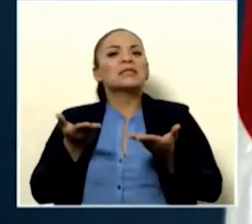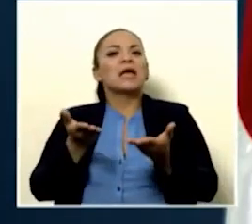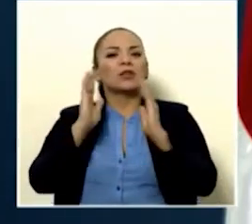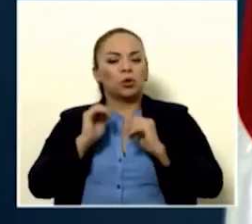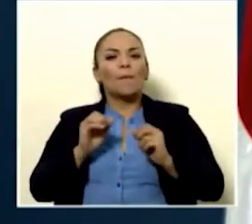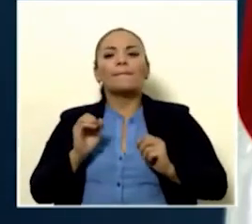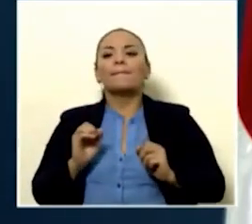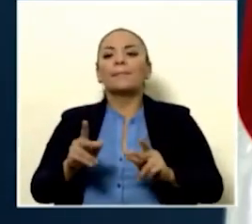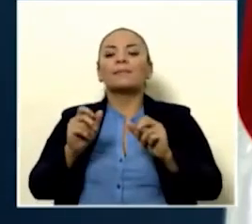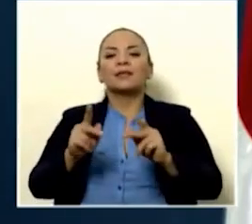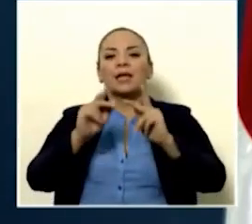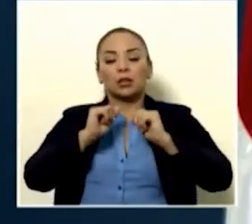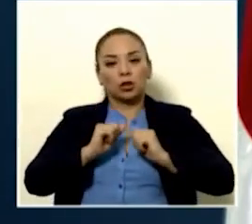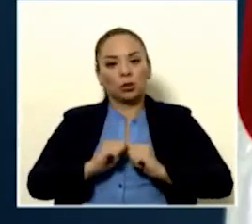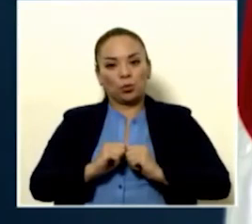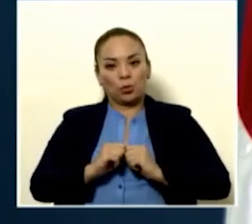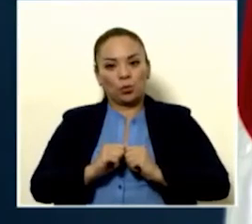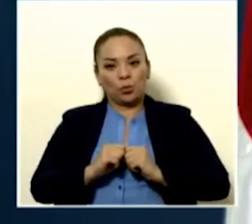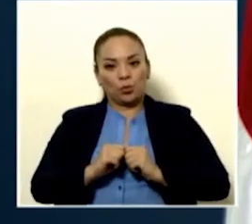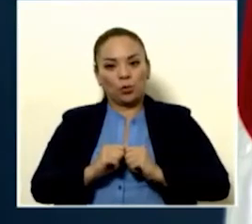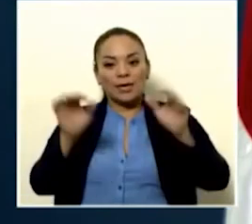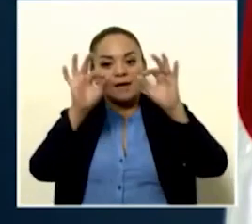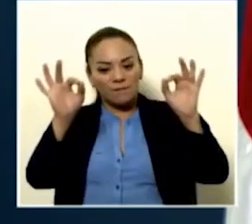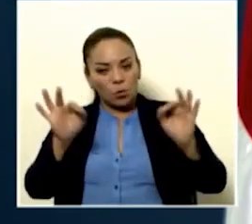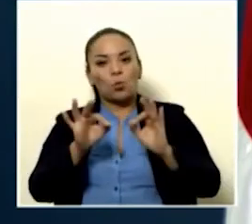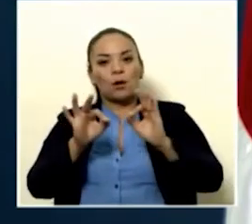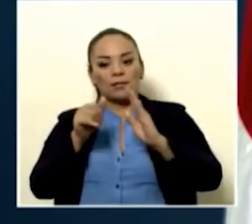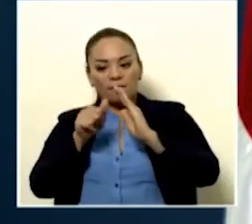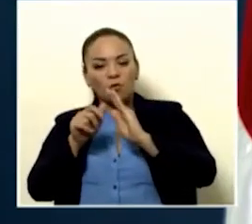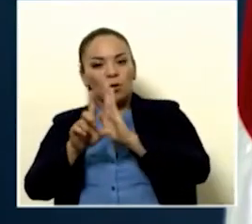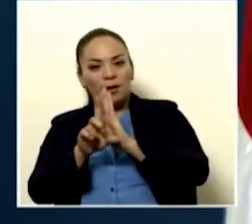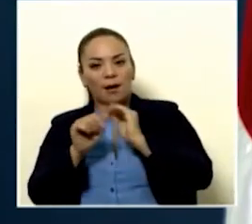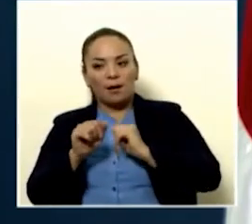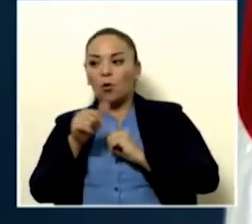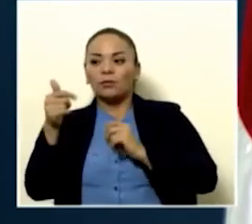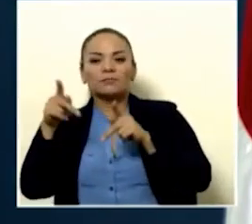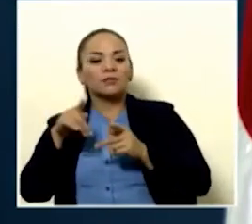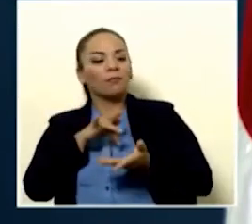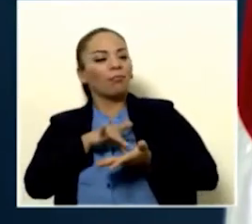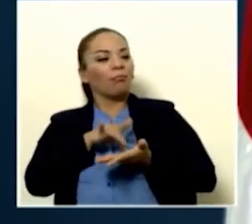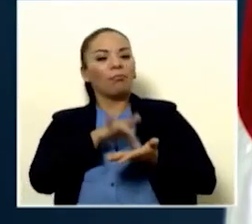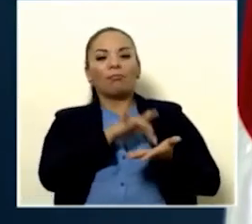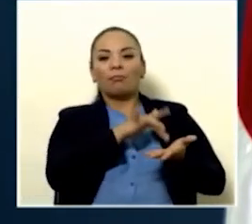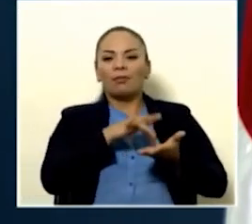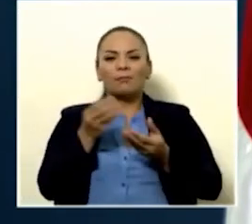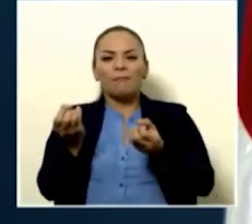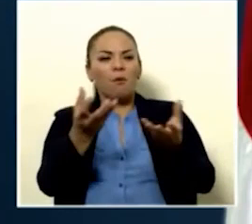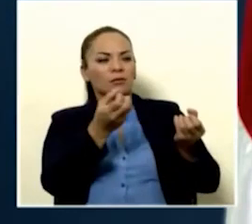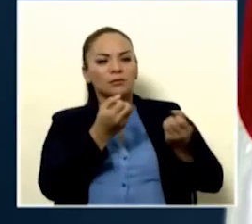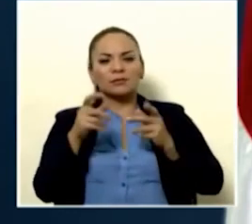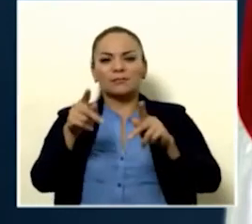permitiendo que la figura noble del refugio se esté abusando por parte de cientos de miles de